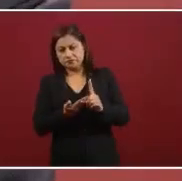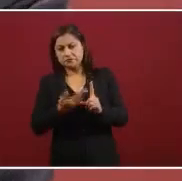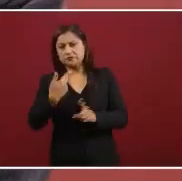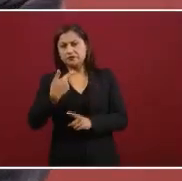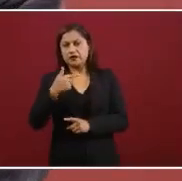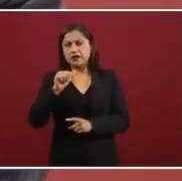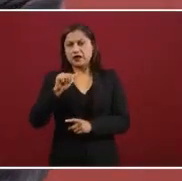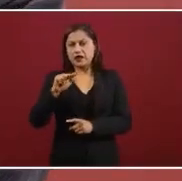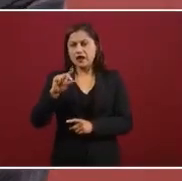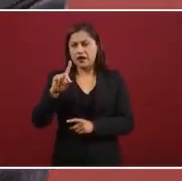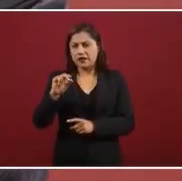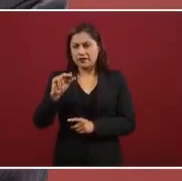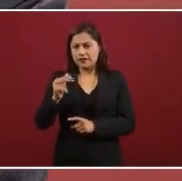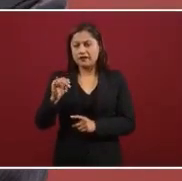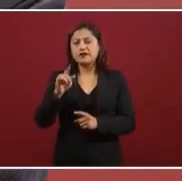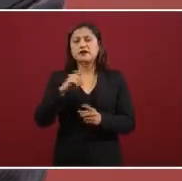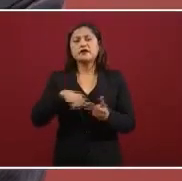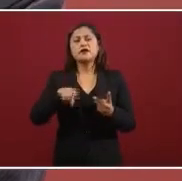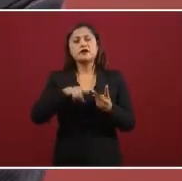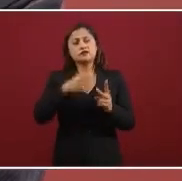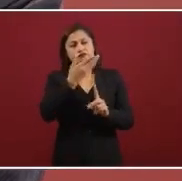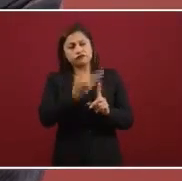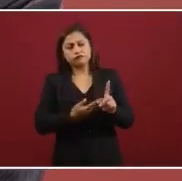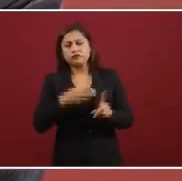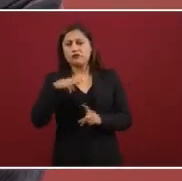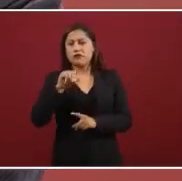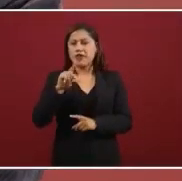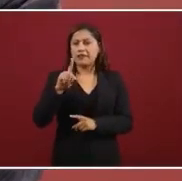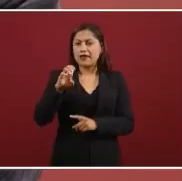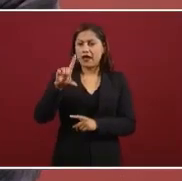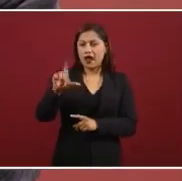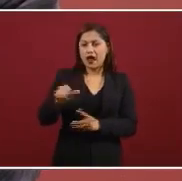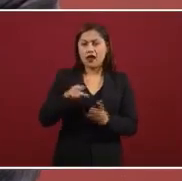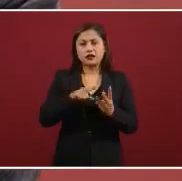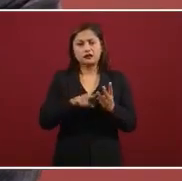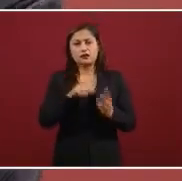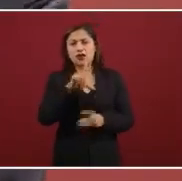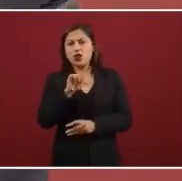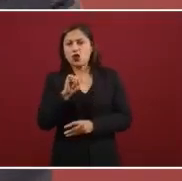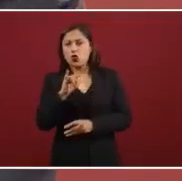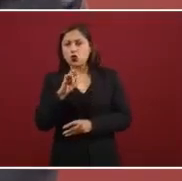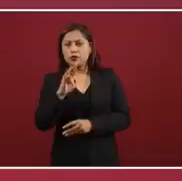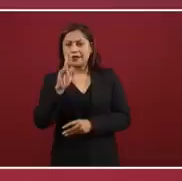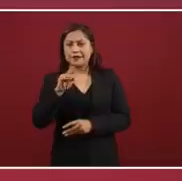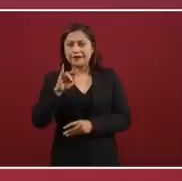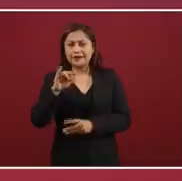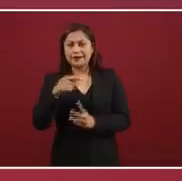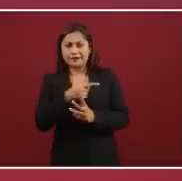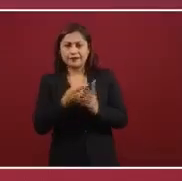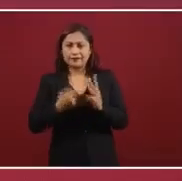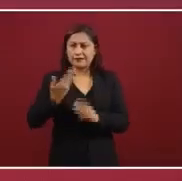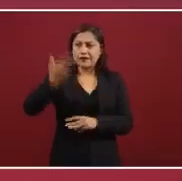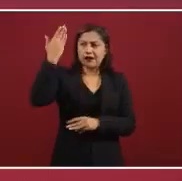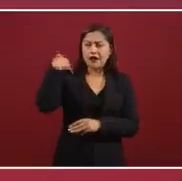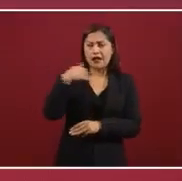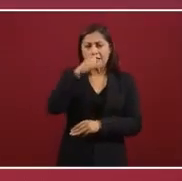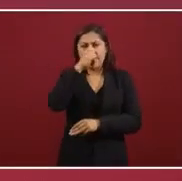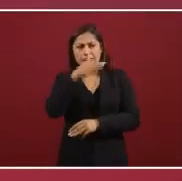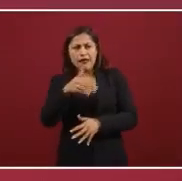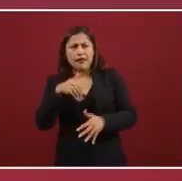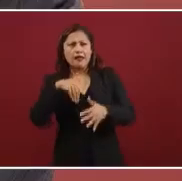y Mandela y Luther King, y que apuesten a la no violencia.